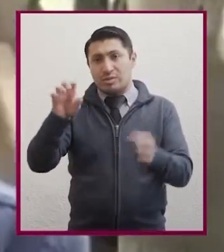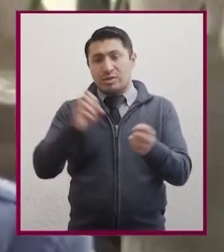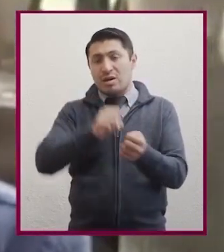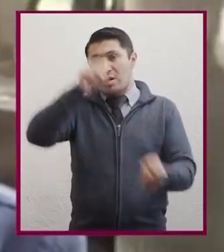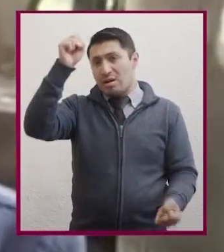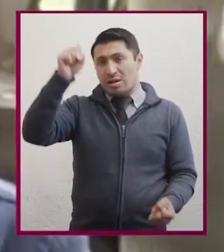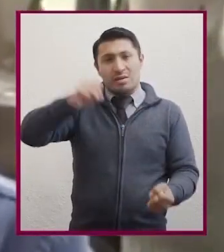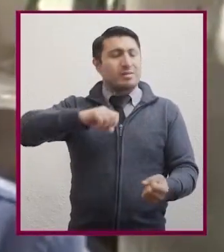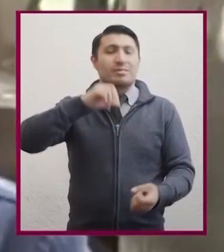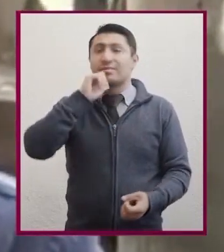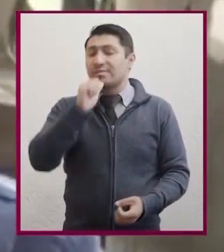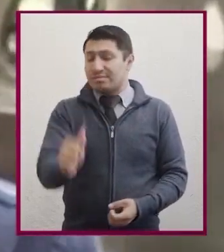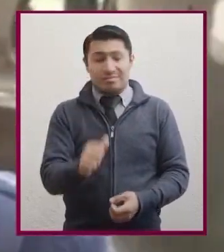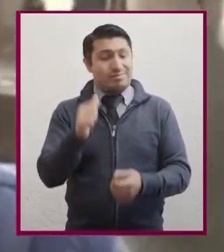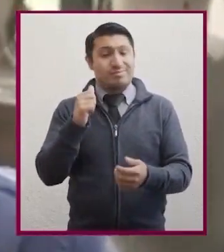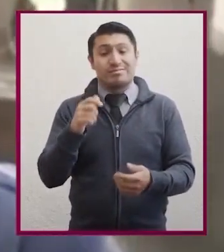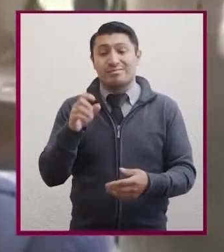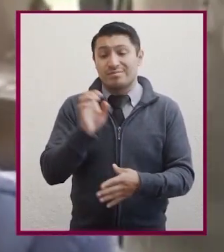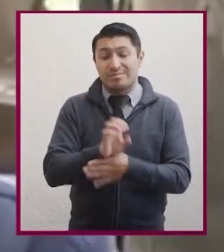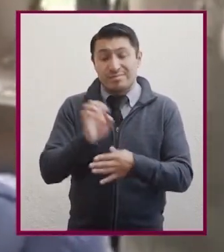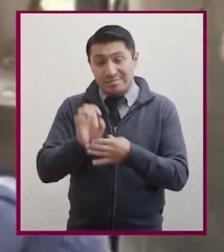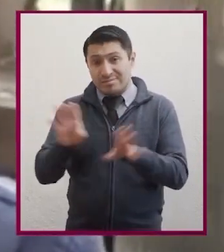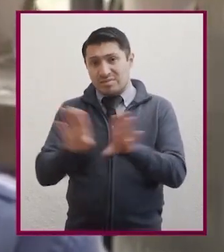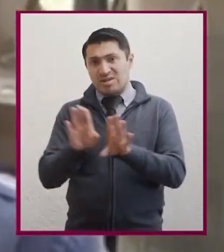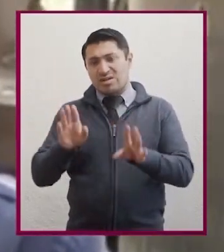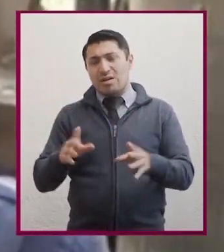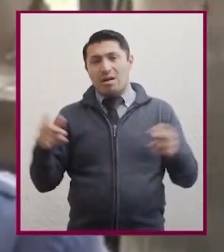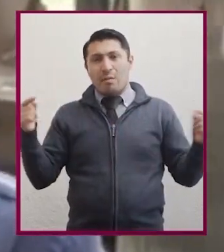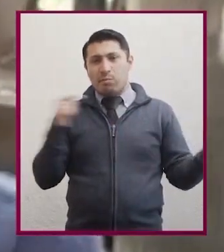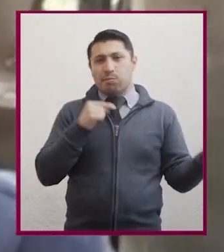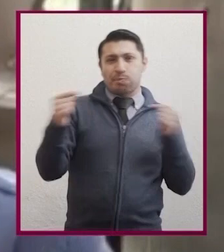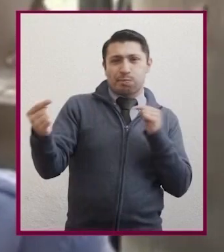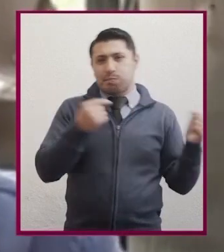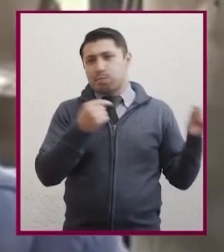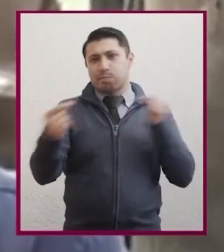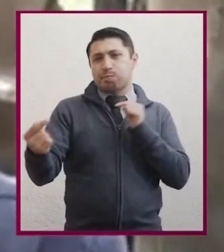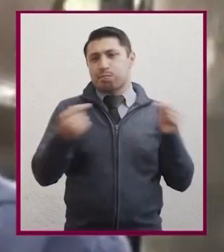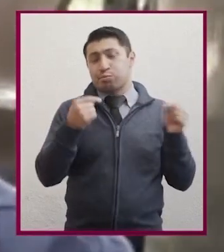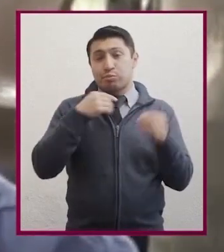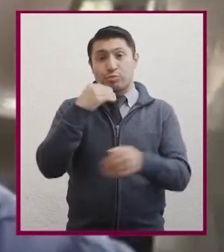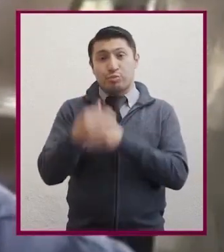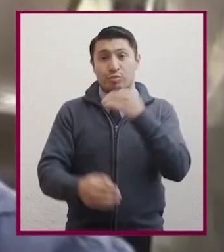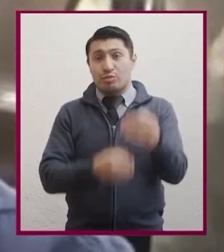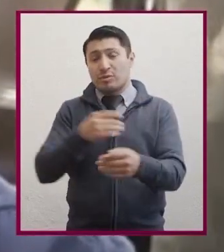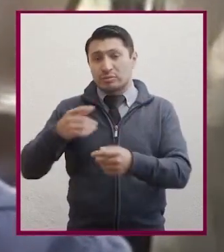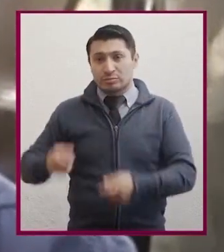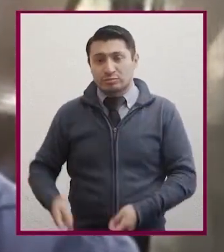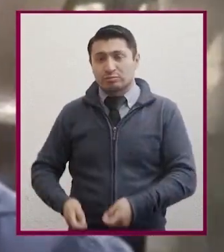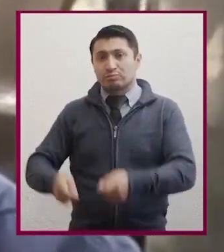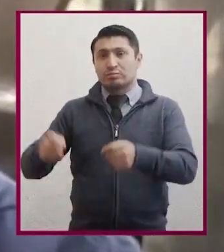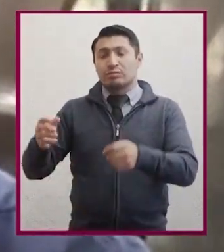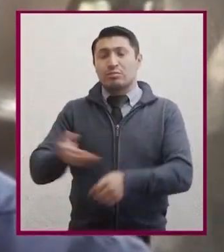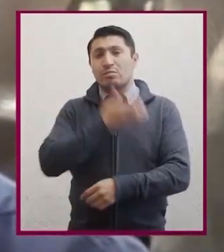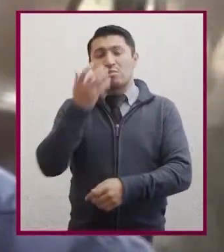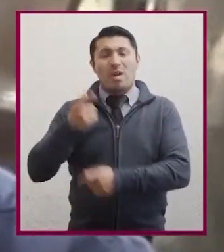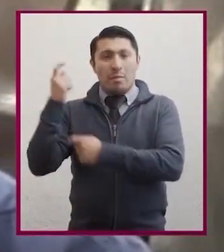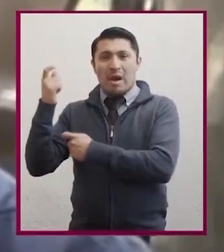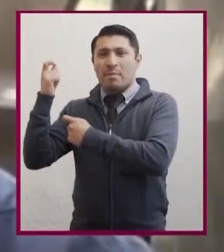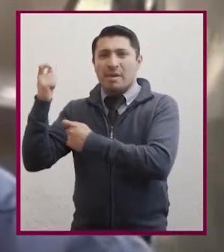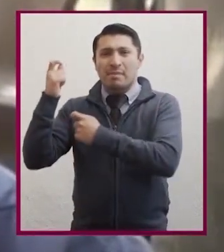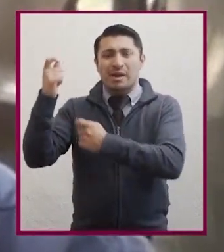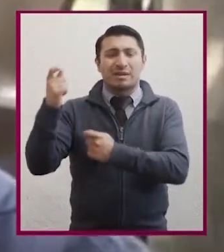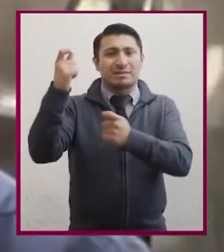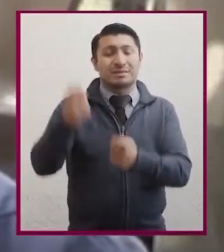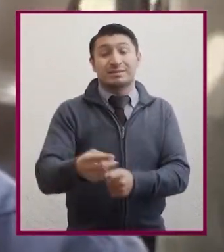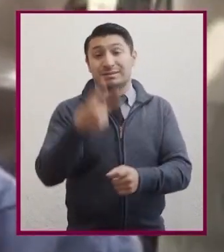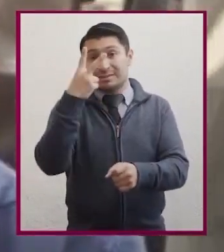constitución del Estado palestino. Hubo una serie de provocaciones que llevaron a un levantamiento popular, y esa